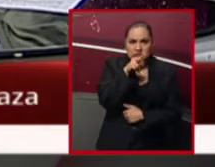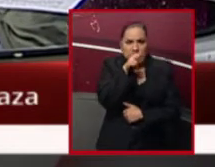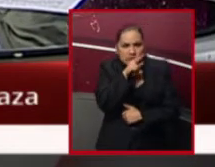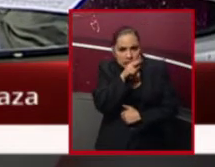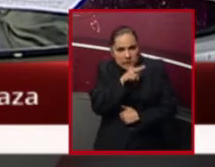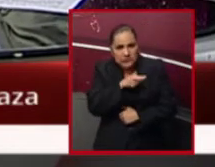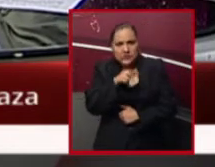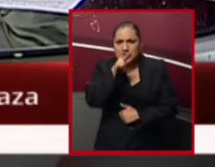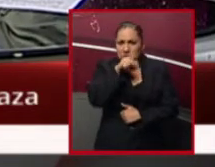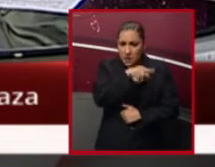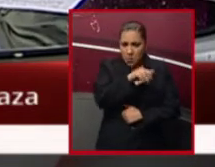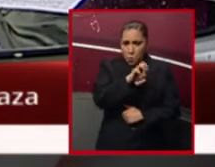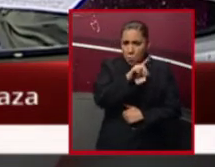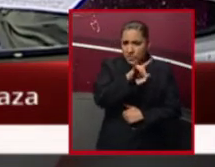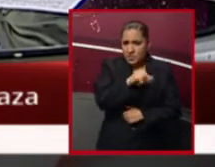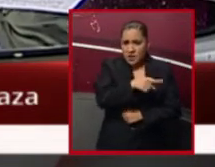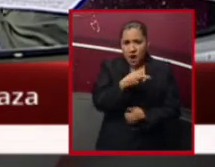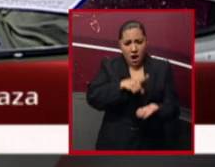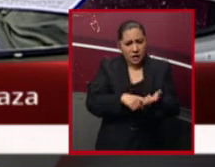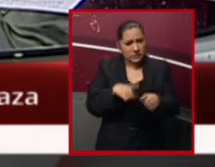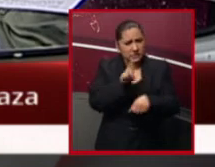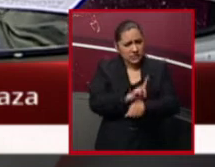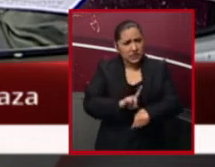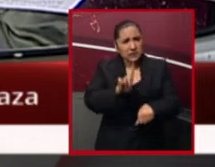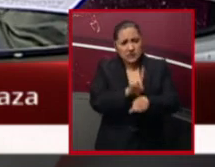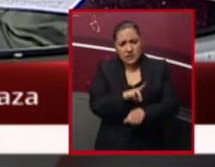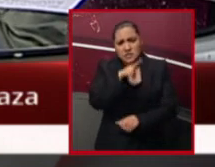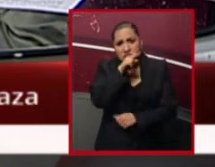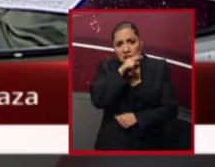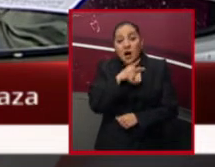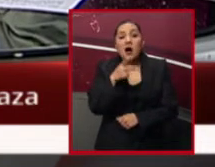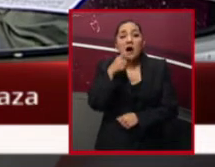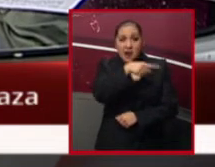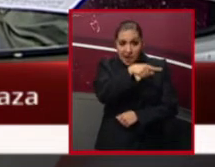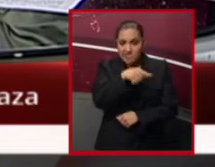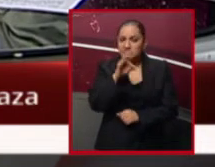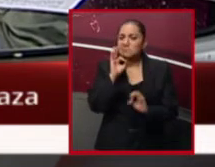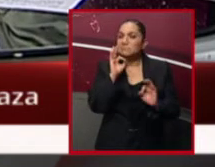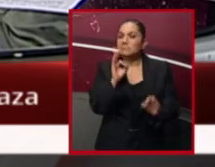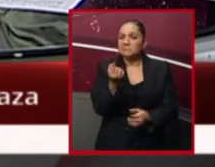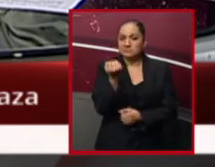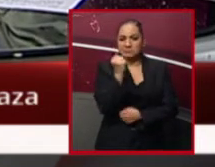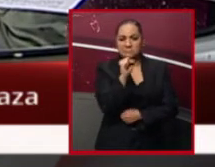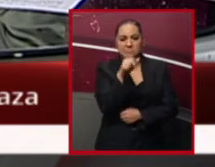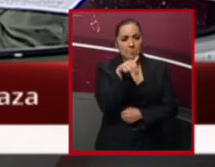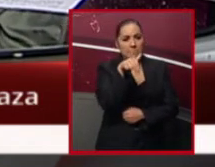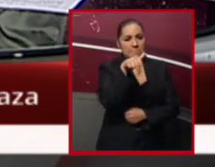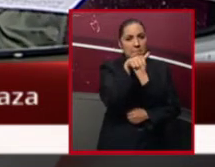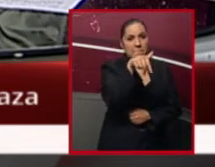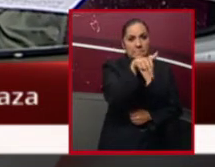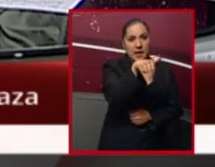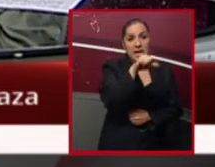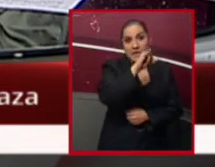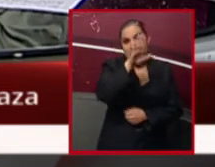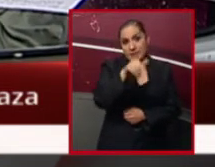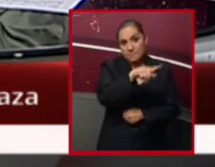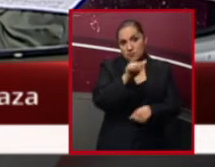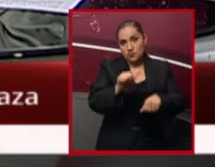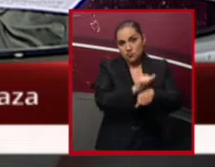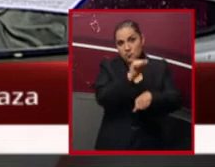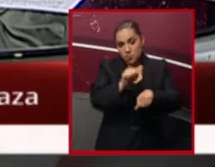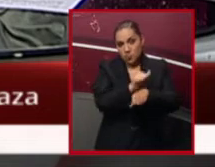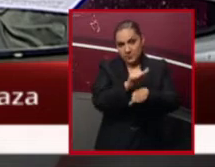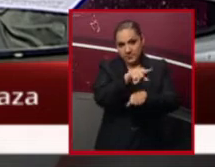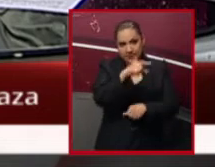Buendía, y curiosamente lo asesinaron por la espalda, cuando iba precisamente a sacar su automóvil